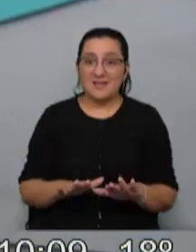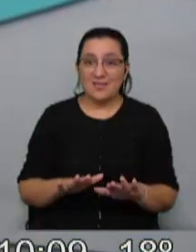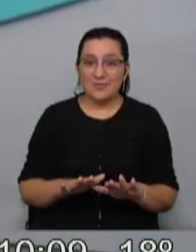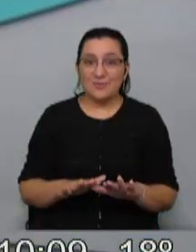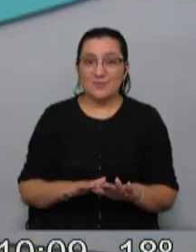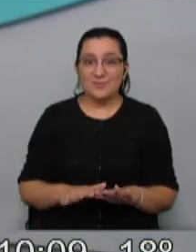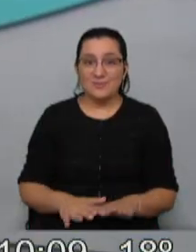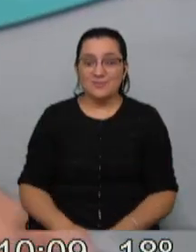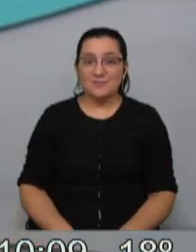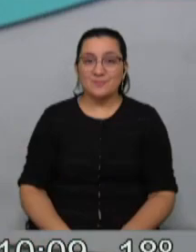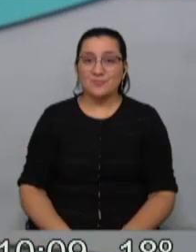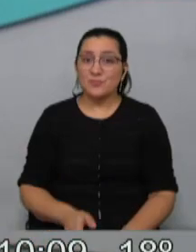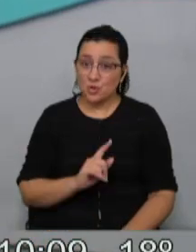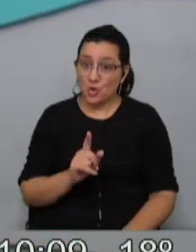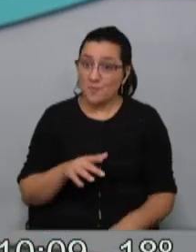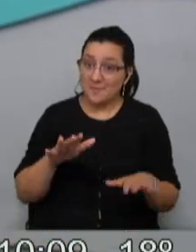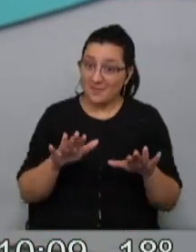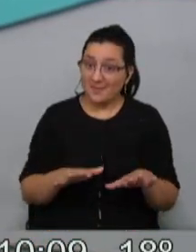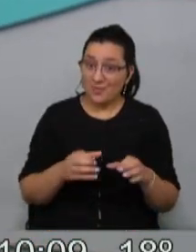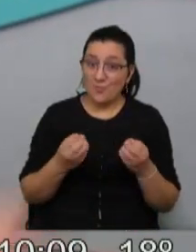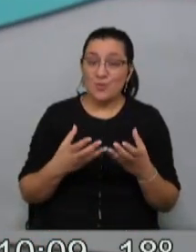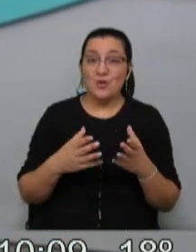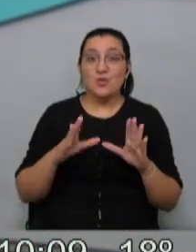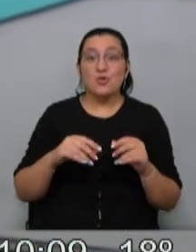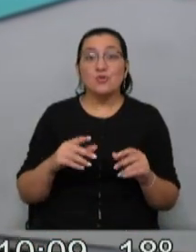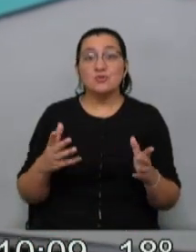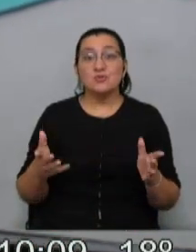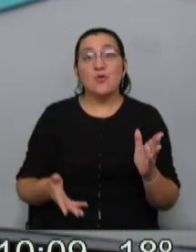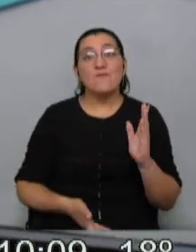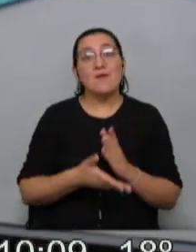me quedo acá. ¿A dónde vas? No, me quedo acá porque todos nos vamos a la calle, porque vamos a ver dónde...